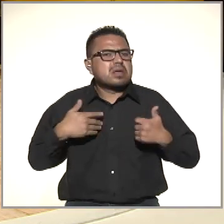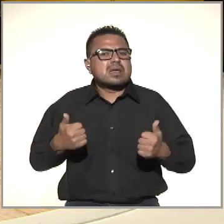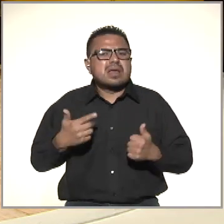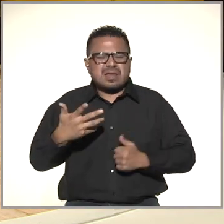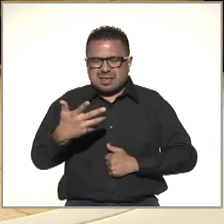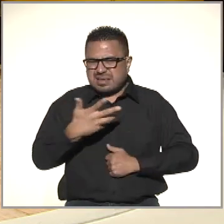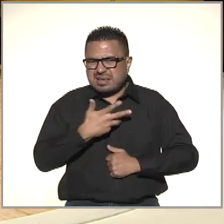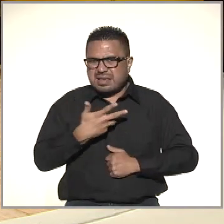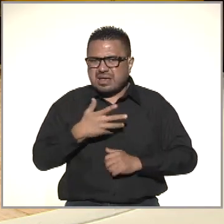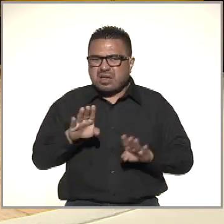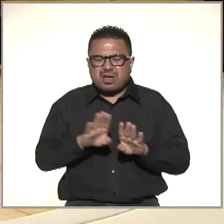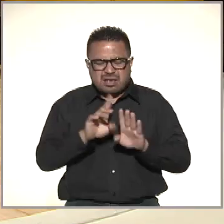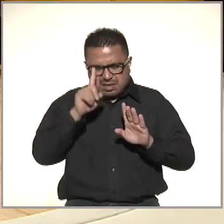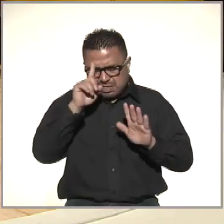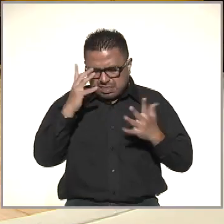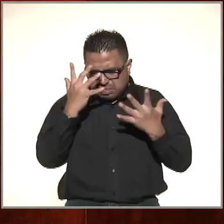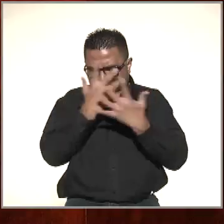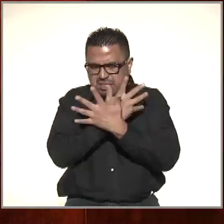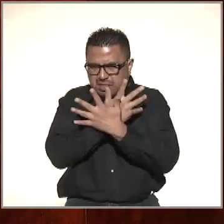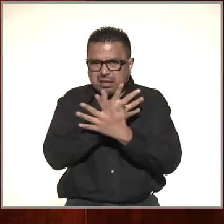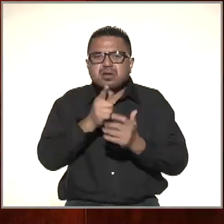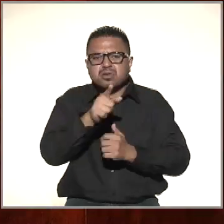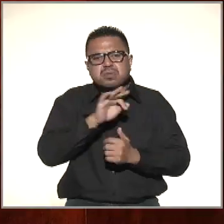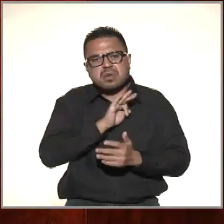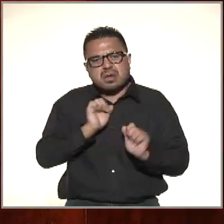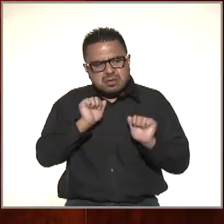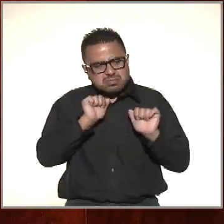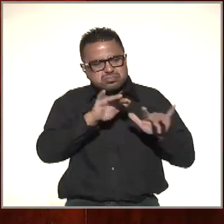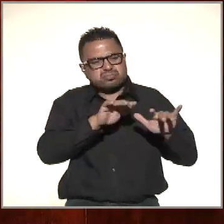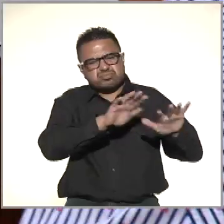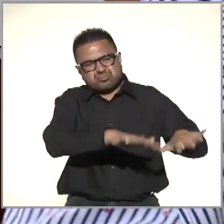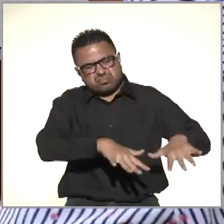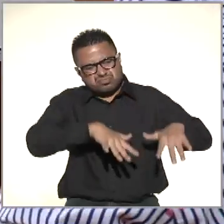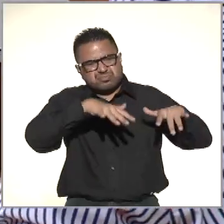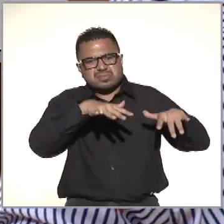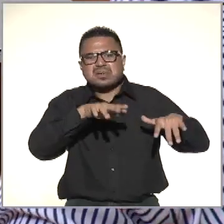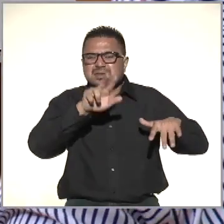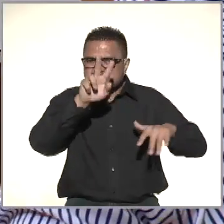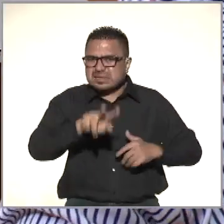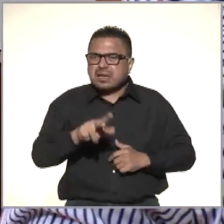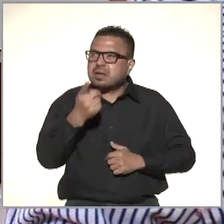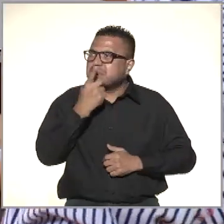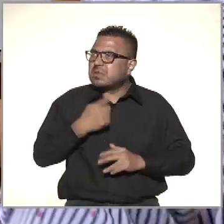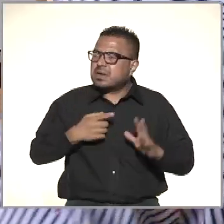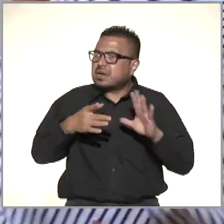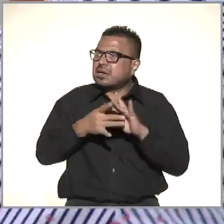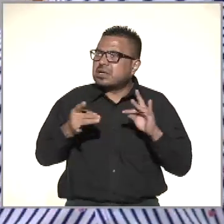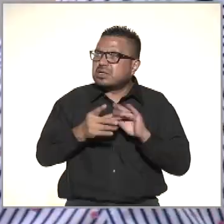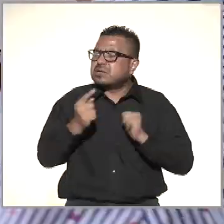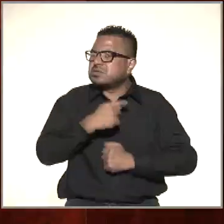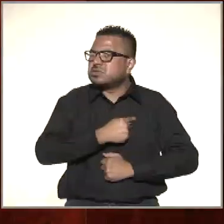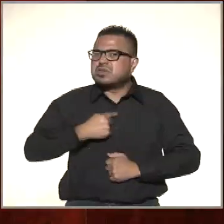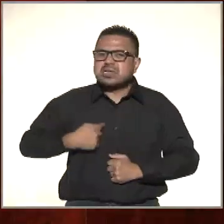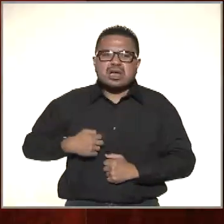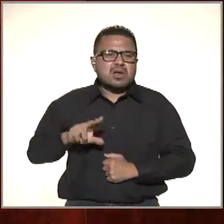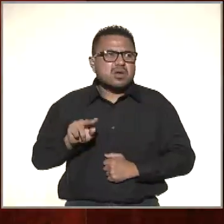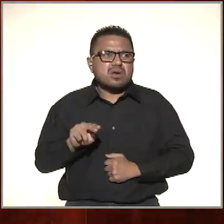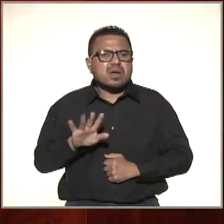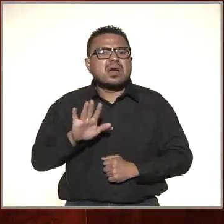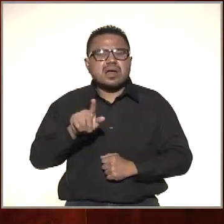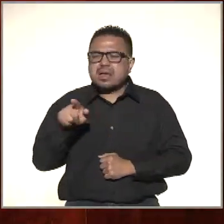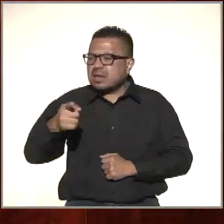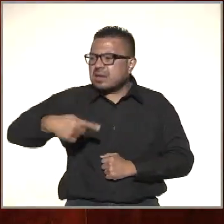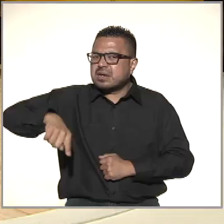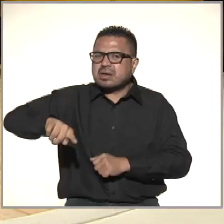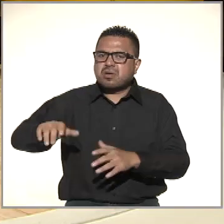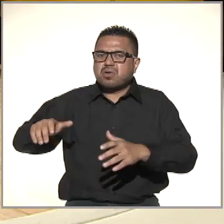poco como fuera de. Sí, tú puedes llegar a un evento y de veras decir, me están hablando en chino. Sí, no tengo idea. O sea, de lo que estén ellos